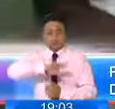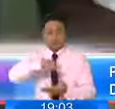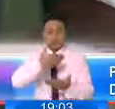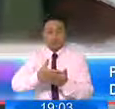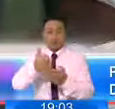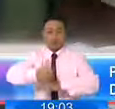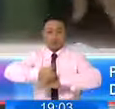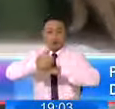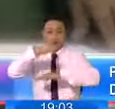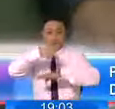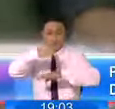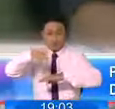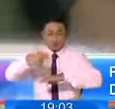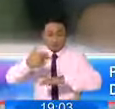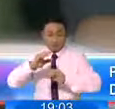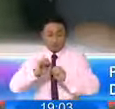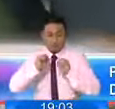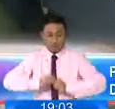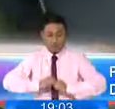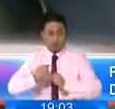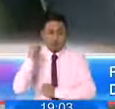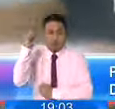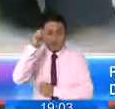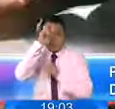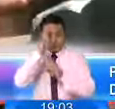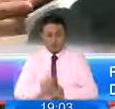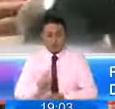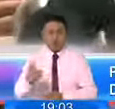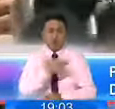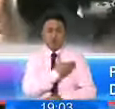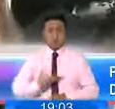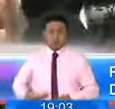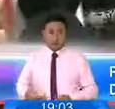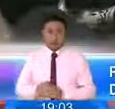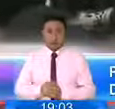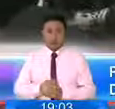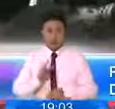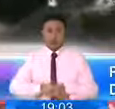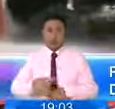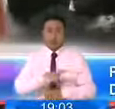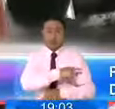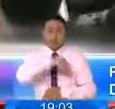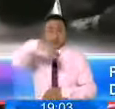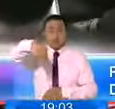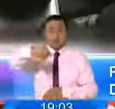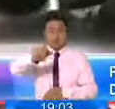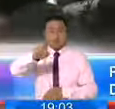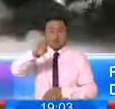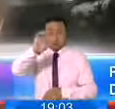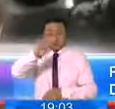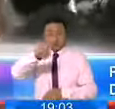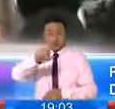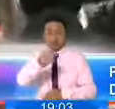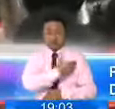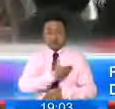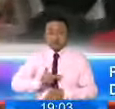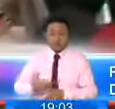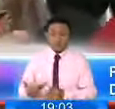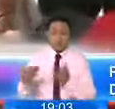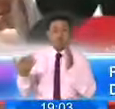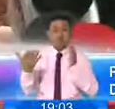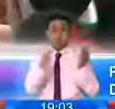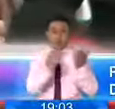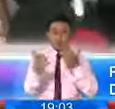Pichincha para presentar esta acción de protección, que según dicen, busca que la designación de María Alejandra Vicuña como vicepresidenta encargada